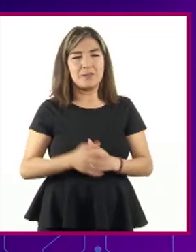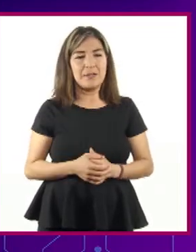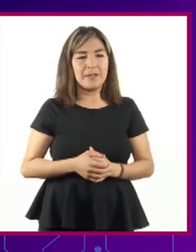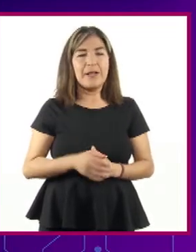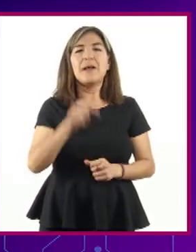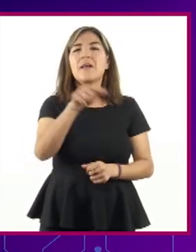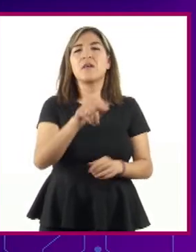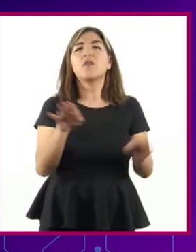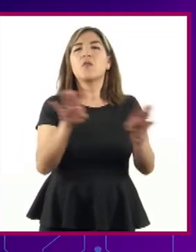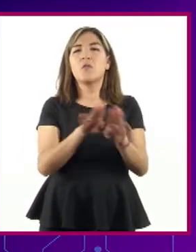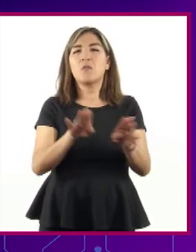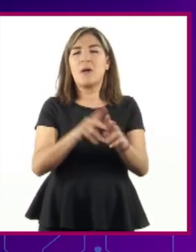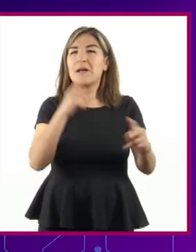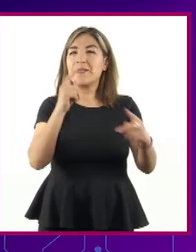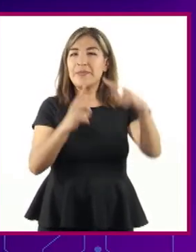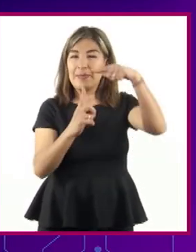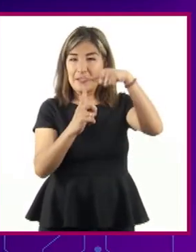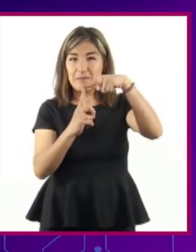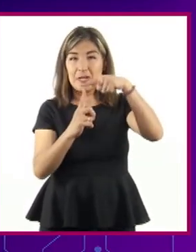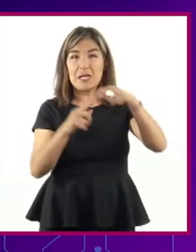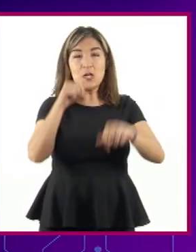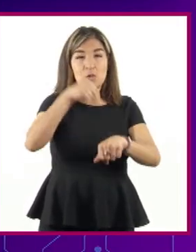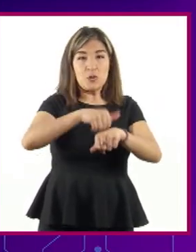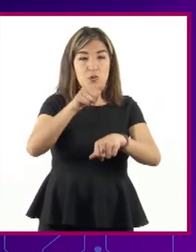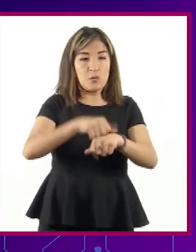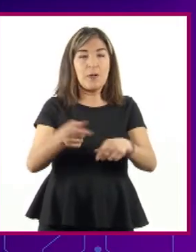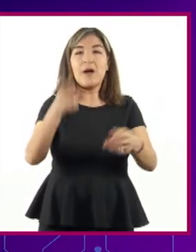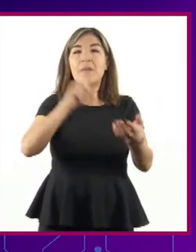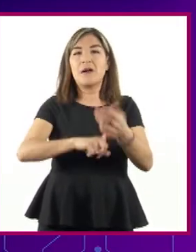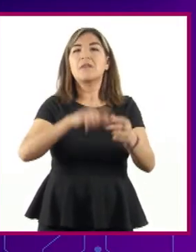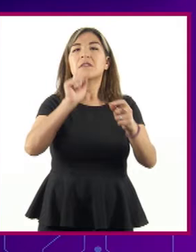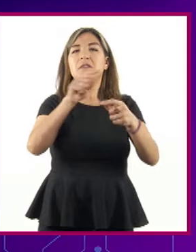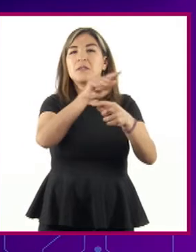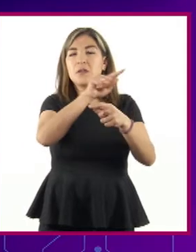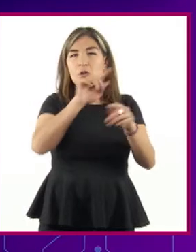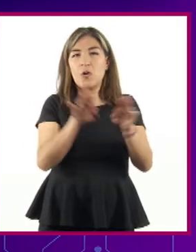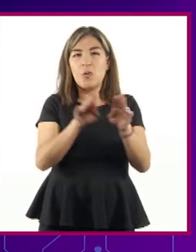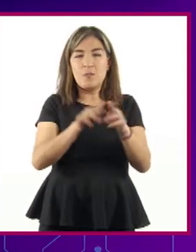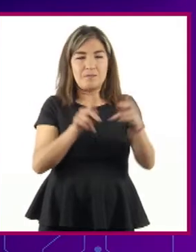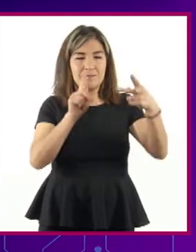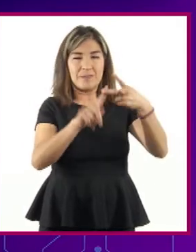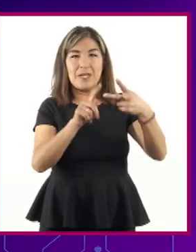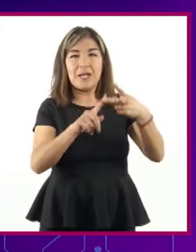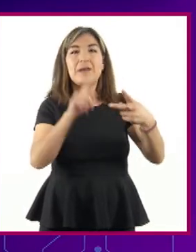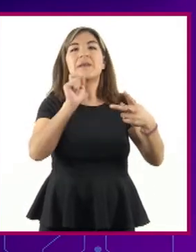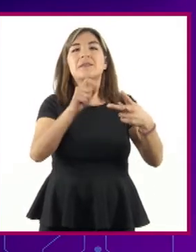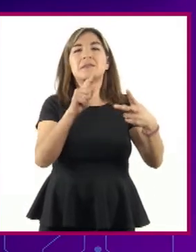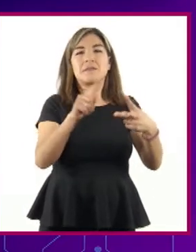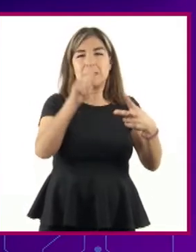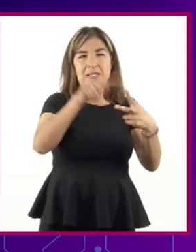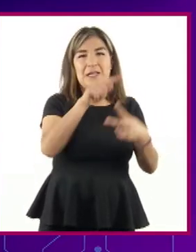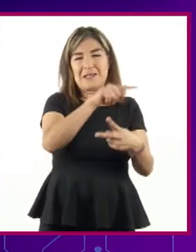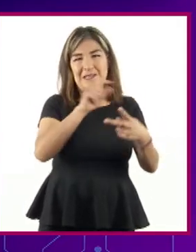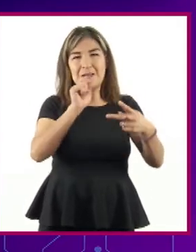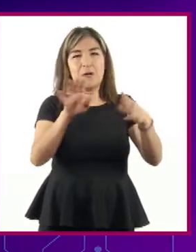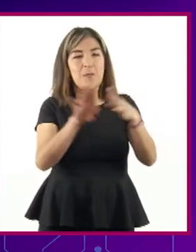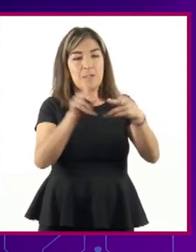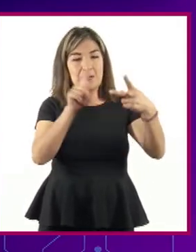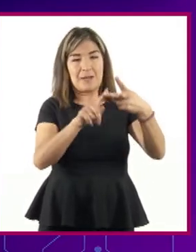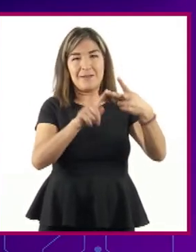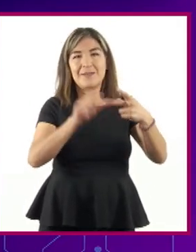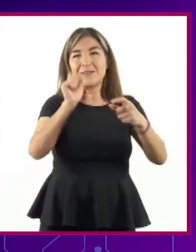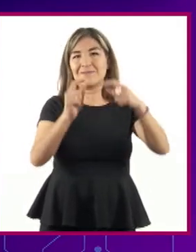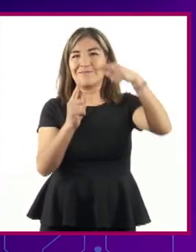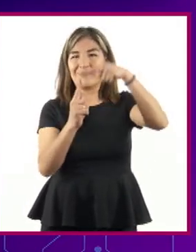que en términos de una división, el numerador de una fracción representa al dividendo y el denominador al divisor, quedando de la